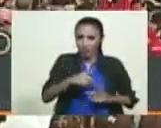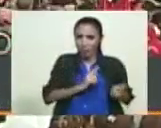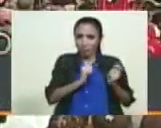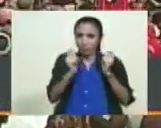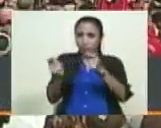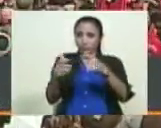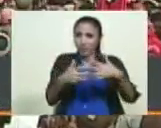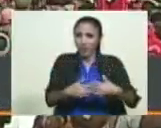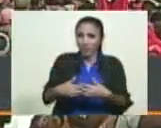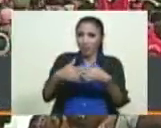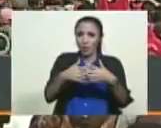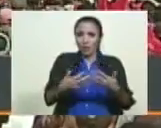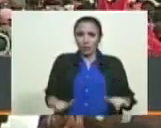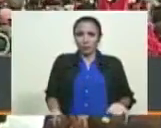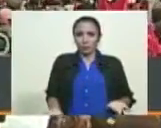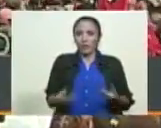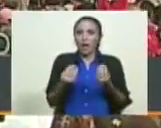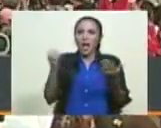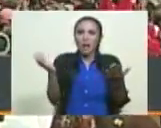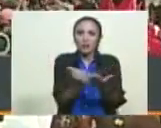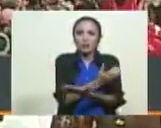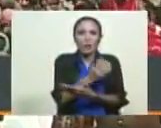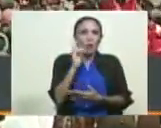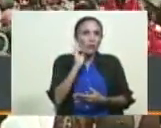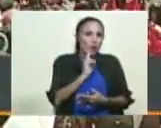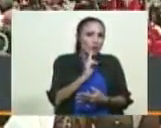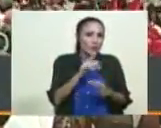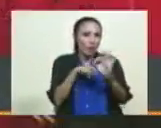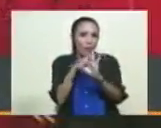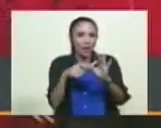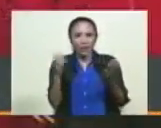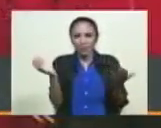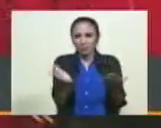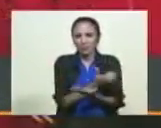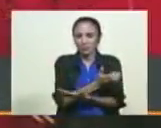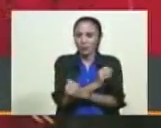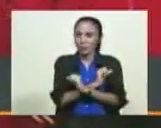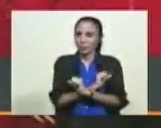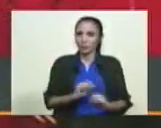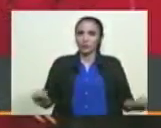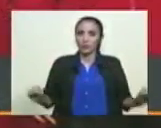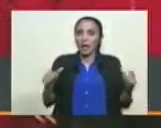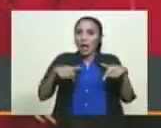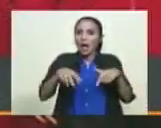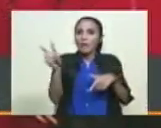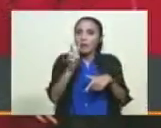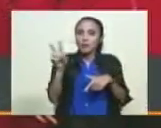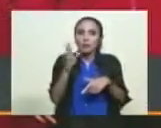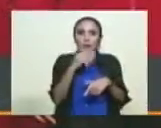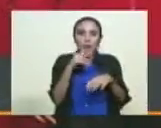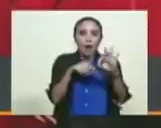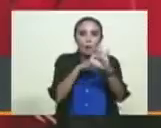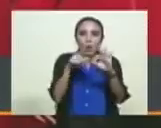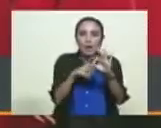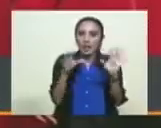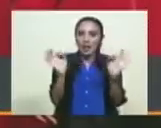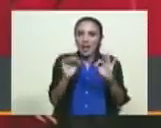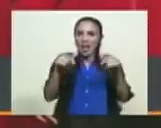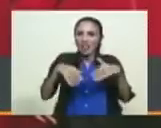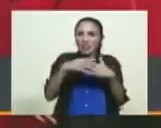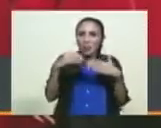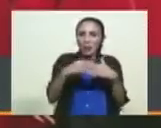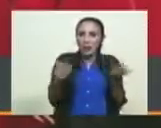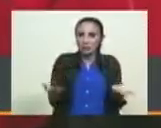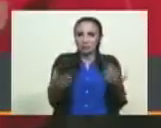¿Cómo que van a eliminar el Bolívar? O sea que Venezuela se quedará sin moneda y seremos una